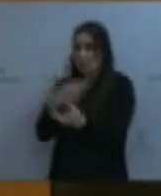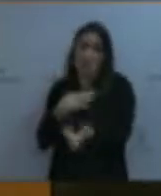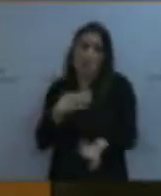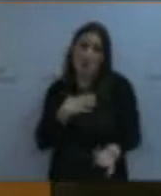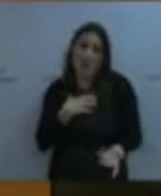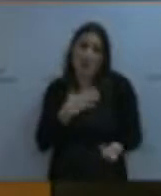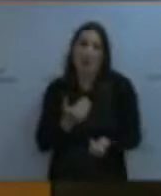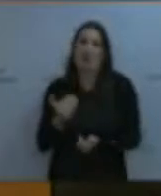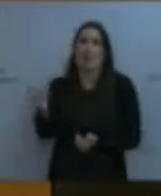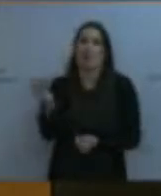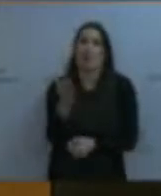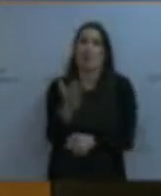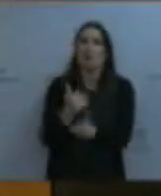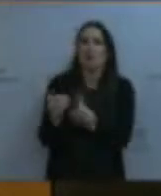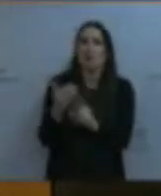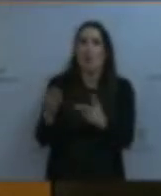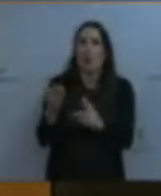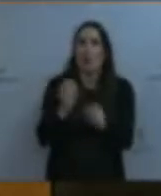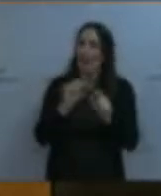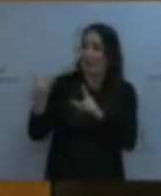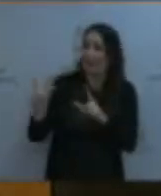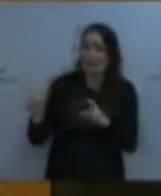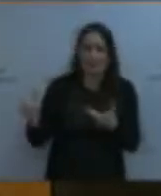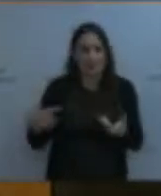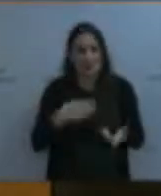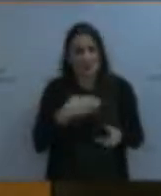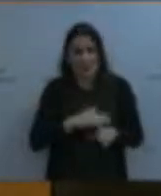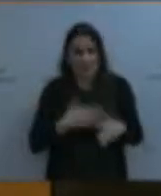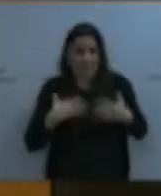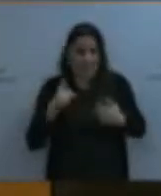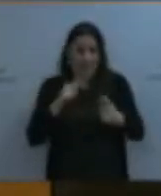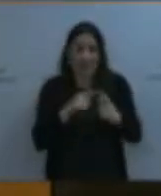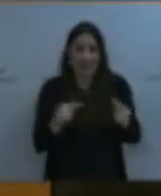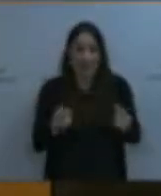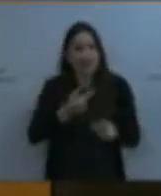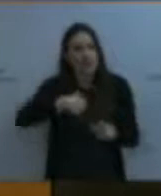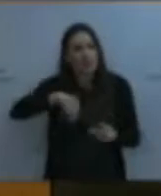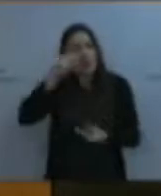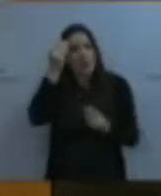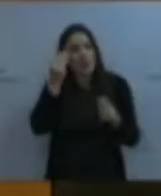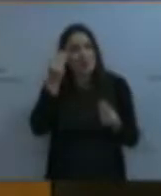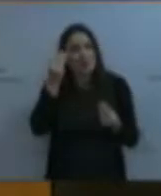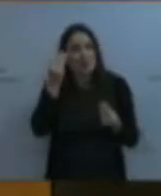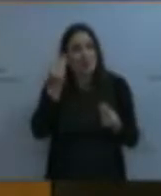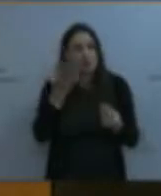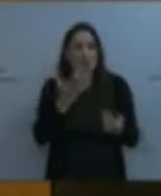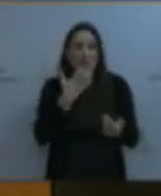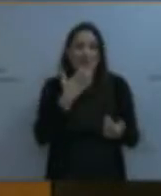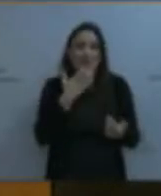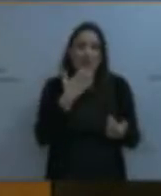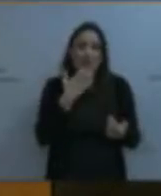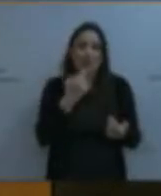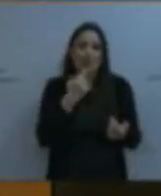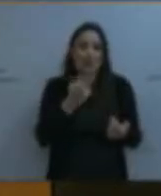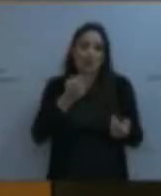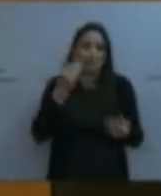el su futuro, ¿no? El su plan de futuro para la sanidad asturiana. Creemos que, bueno, cuando falamos de no ya que